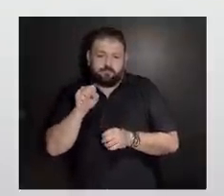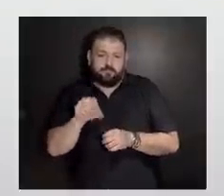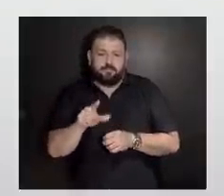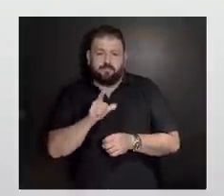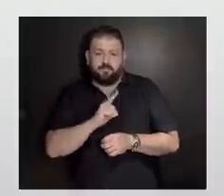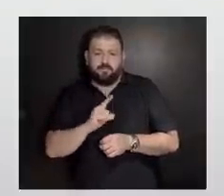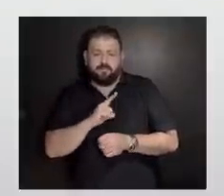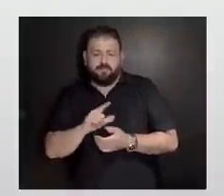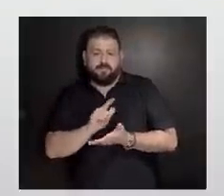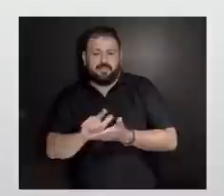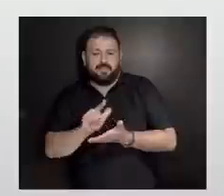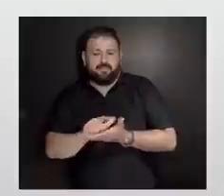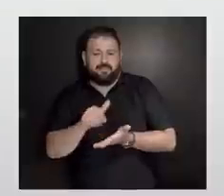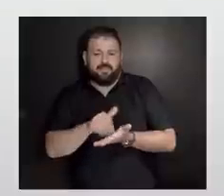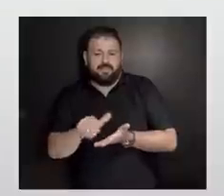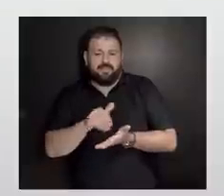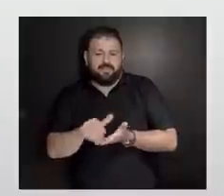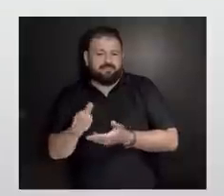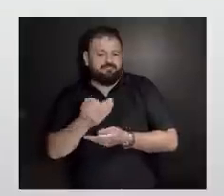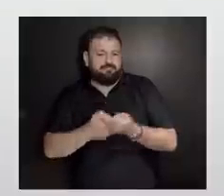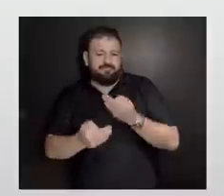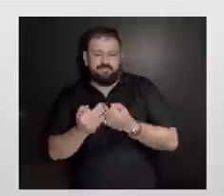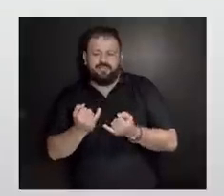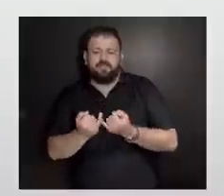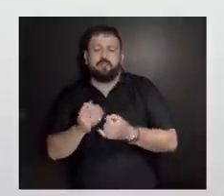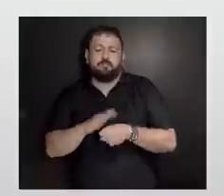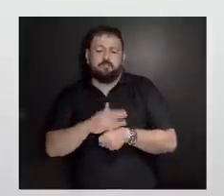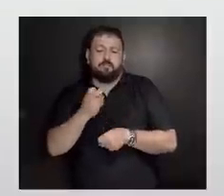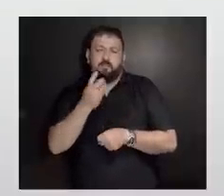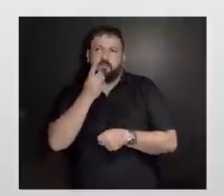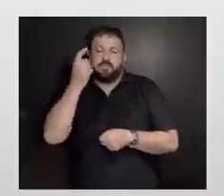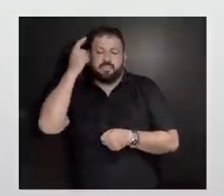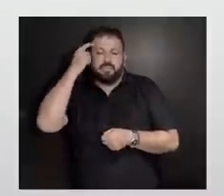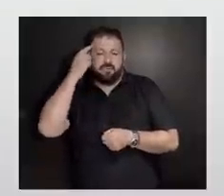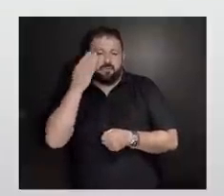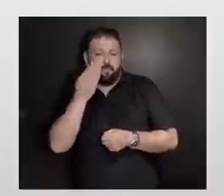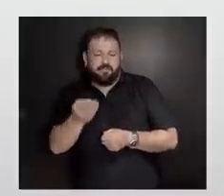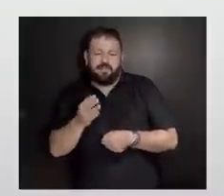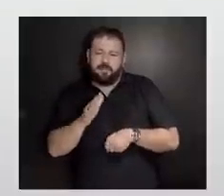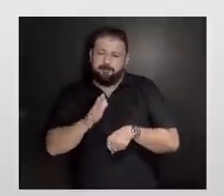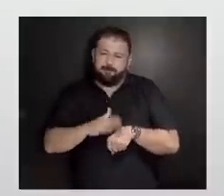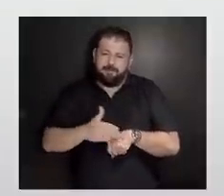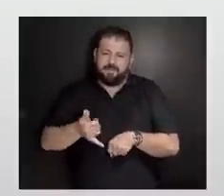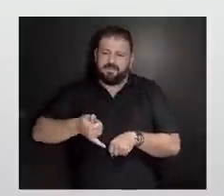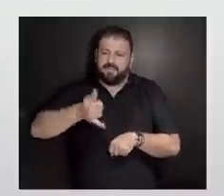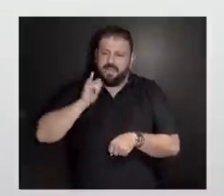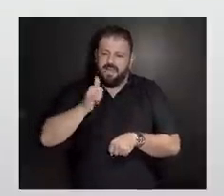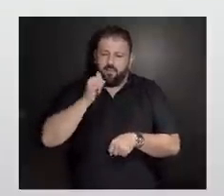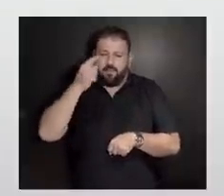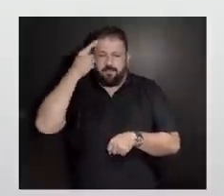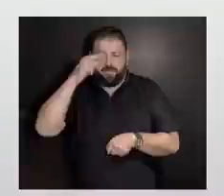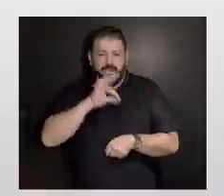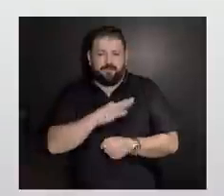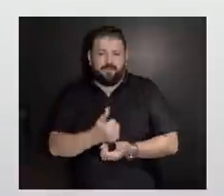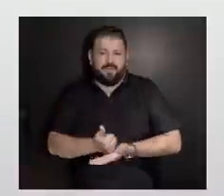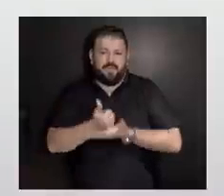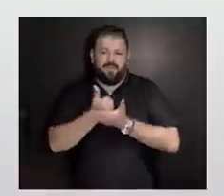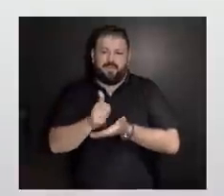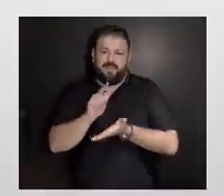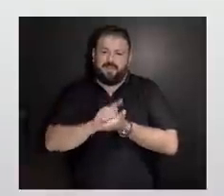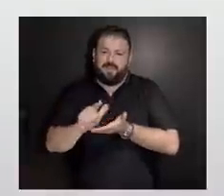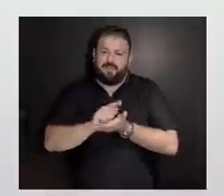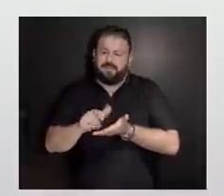como un mecanismo también que le dice al cerebro, o sea, vamos a tomar más agua para que esto nos ayude a orinar más y al mismo tiempo